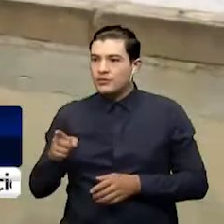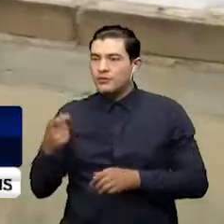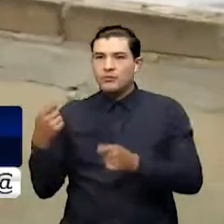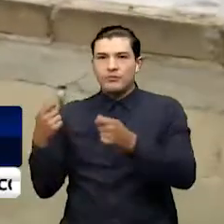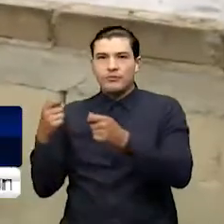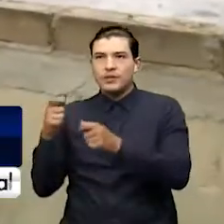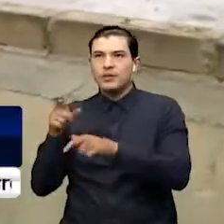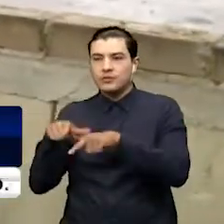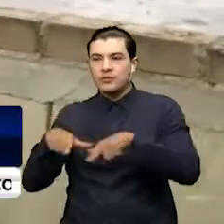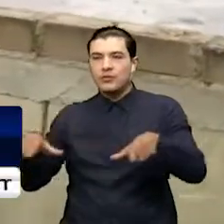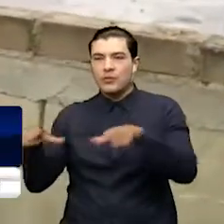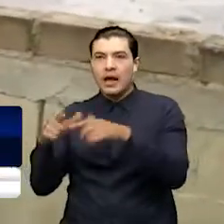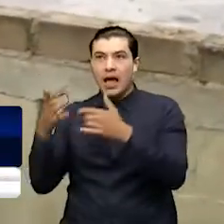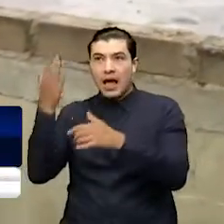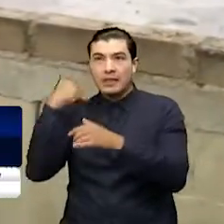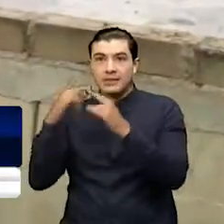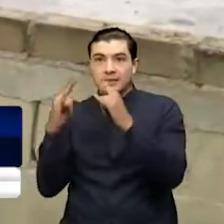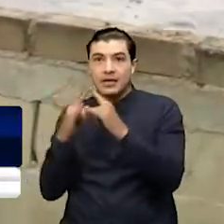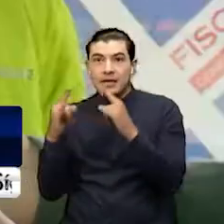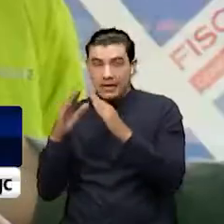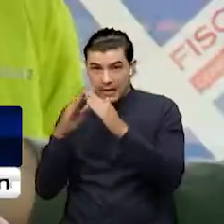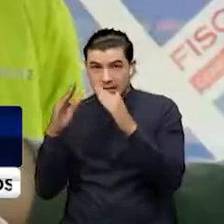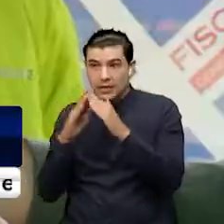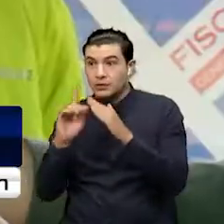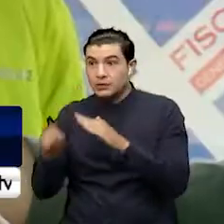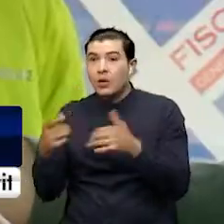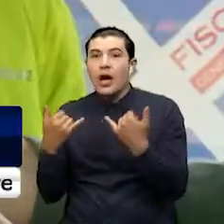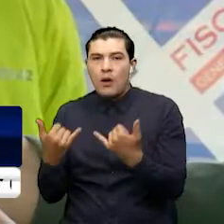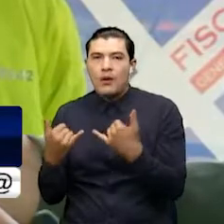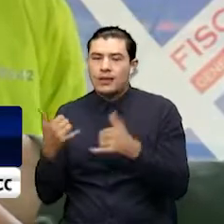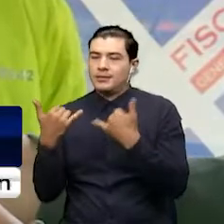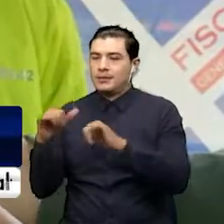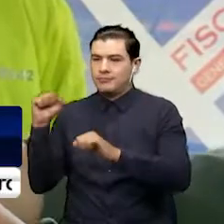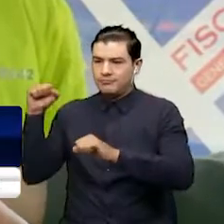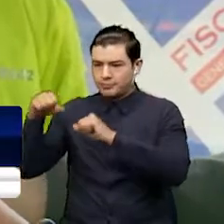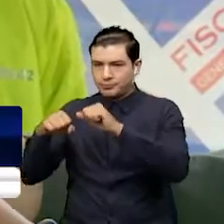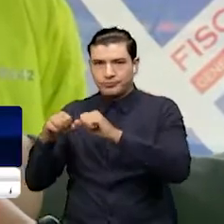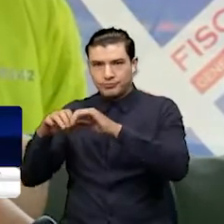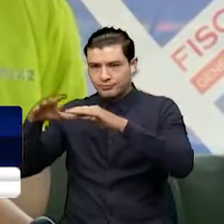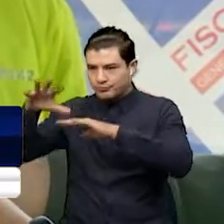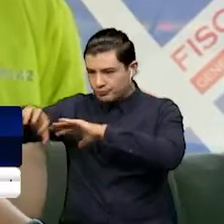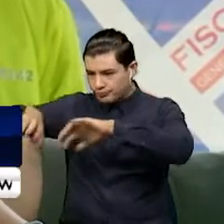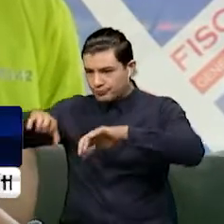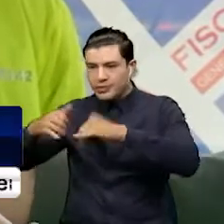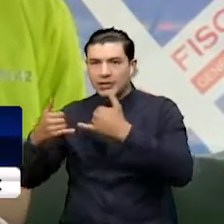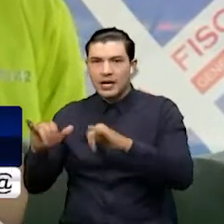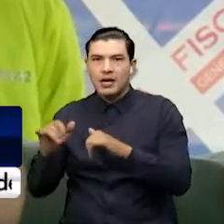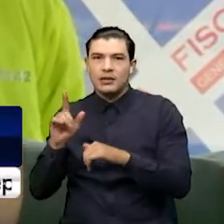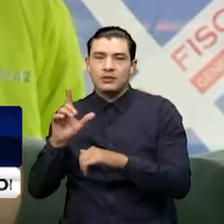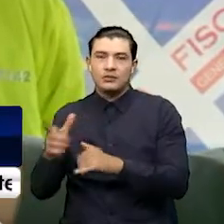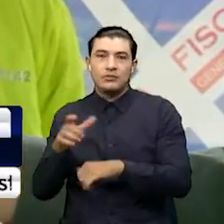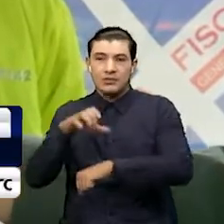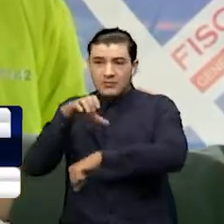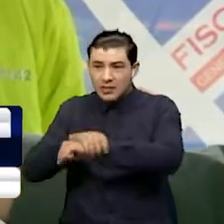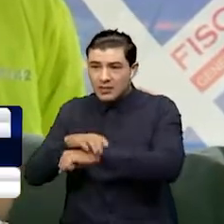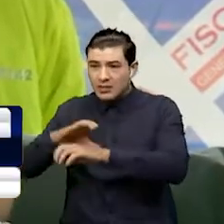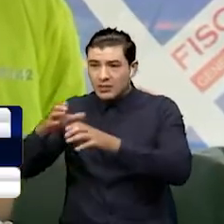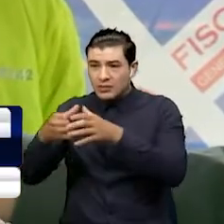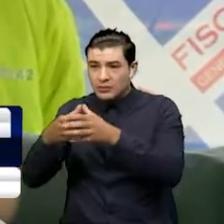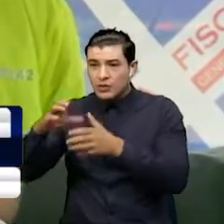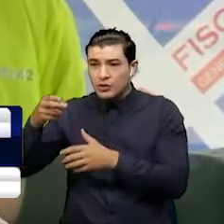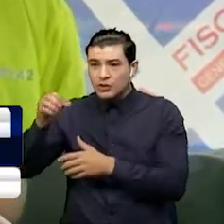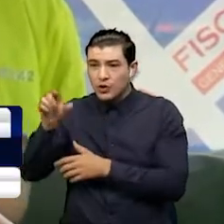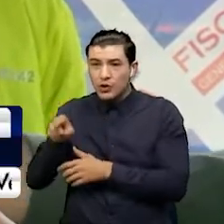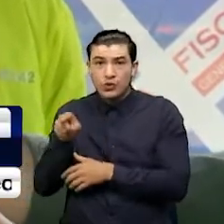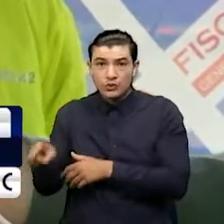sustancias vamos a respaldar la demolición de este lugar donde se generaban estos expendios porque de nada sirve que capturemos a los cholos si dejamos